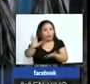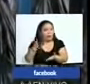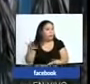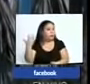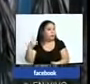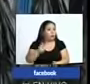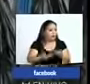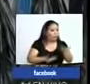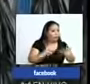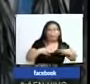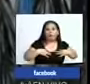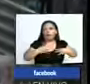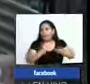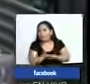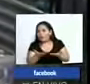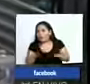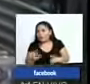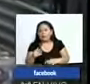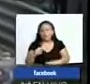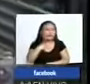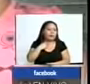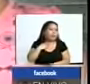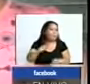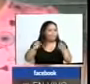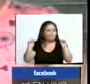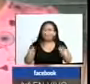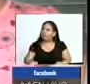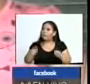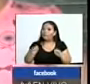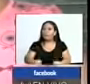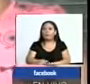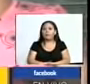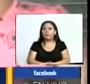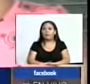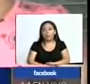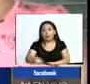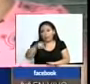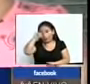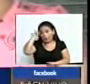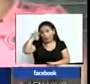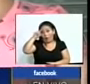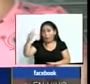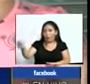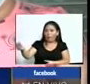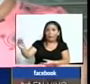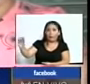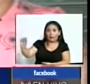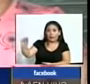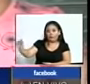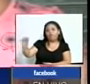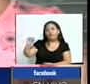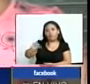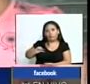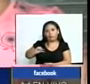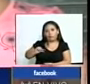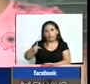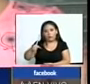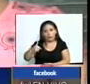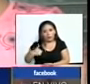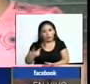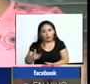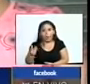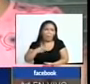en mercadería se ha vuelto casi imposible. Trabajamos, como le digo, con préstamo, porque no todo se trabaja así